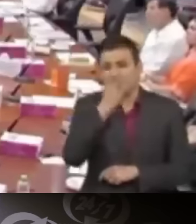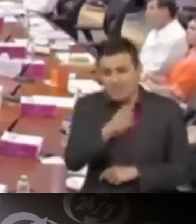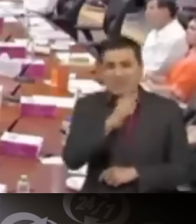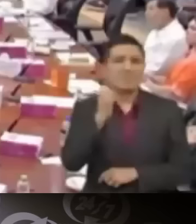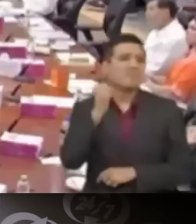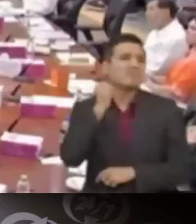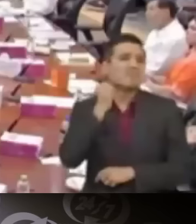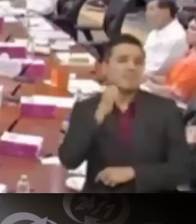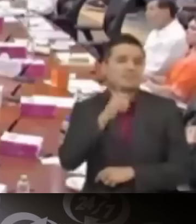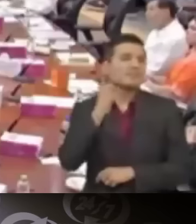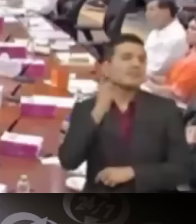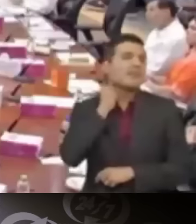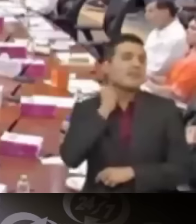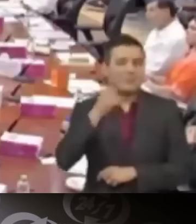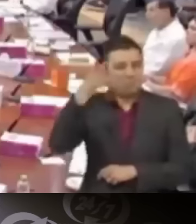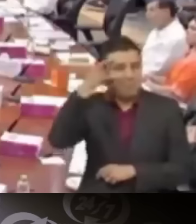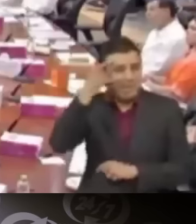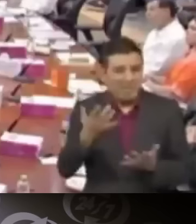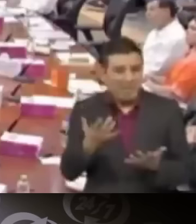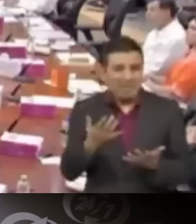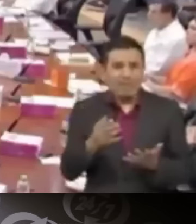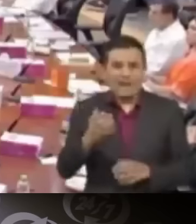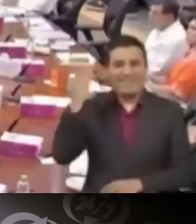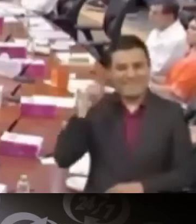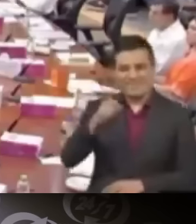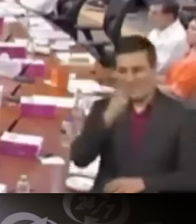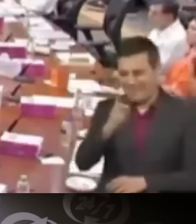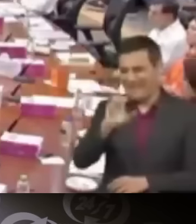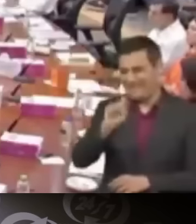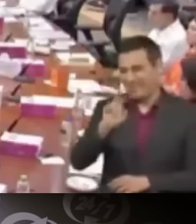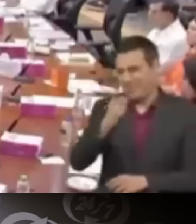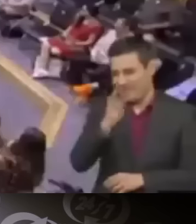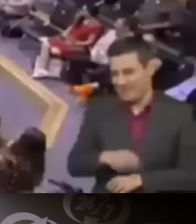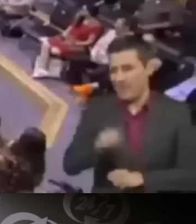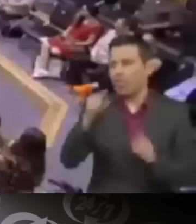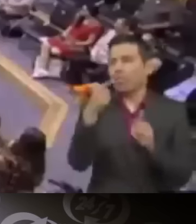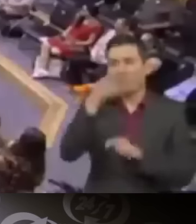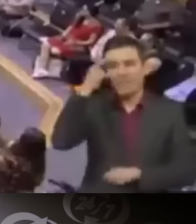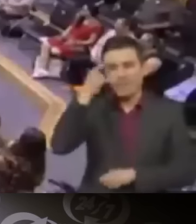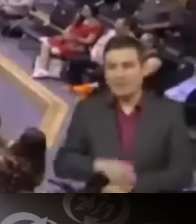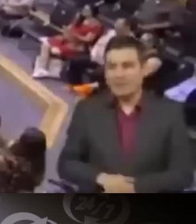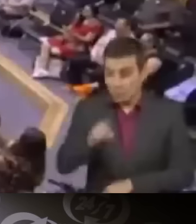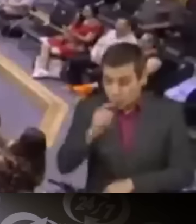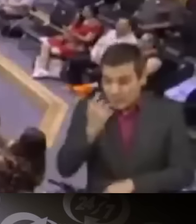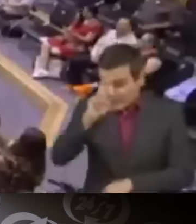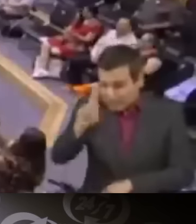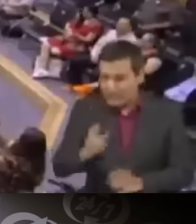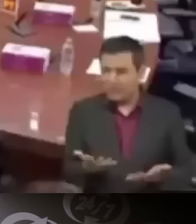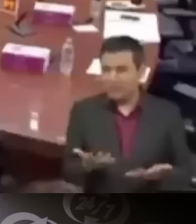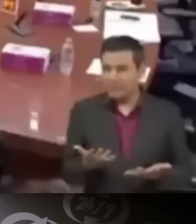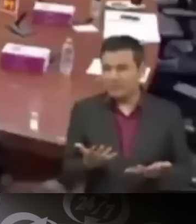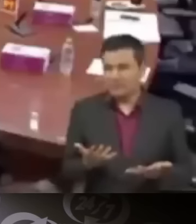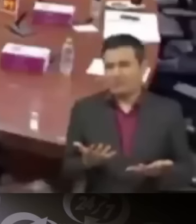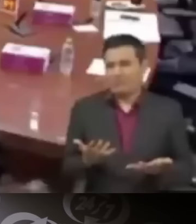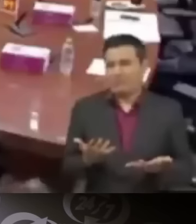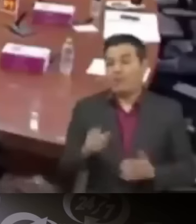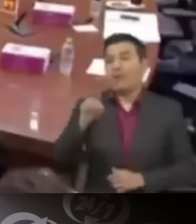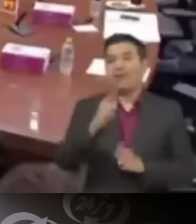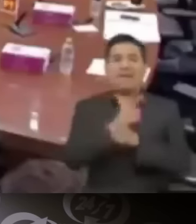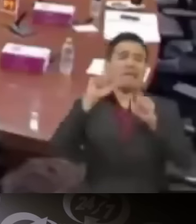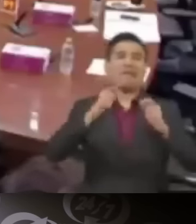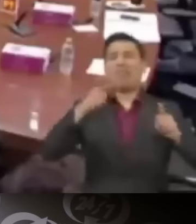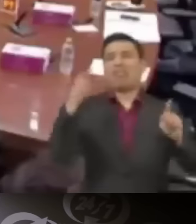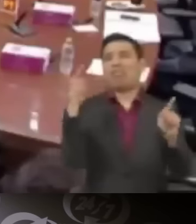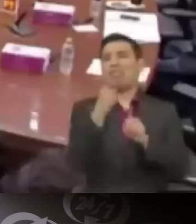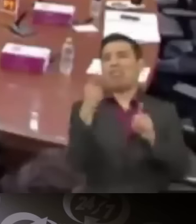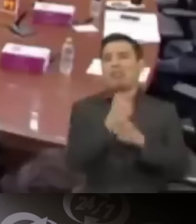senador. Pirata. Bueno, es que la cosa le dijiste espurio. Pirata. Y quiere respeto. Él se puede referir de la manera en que se le dé